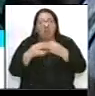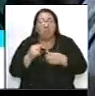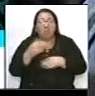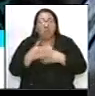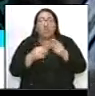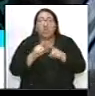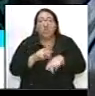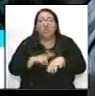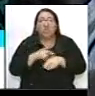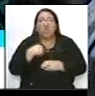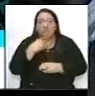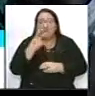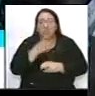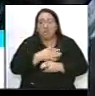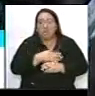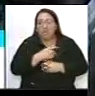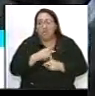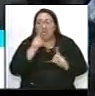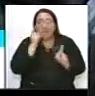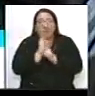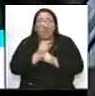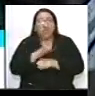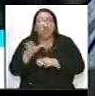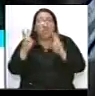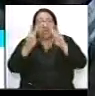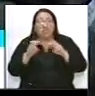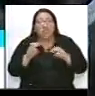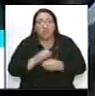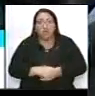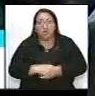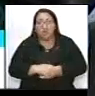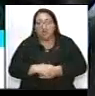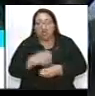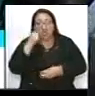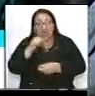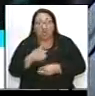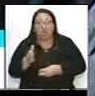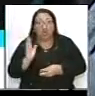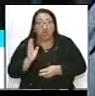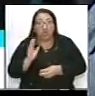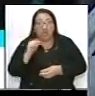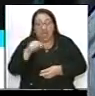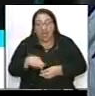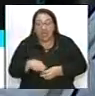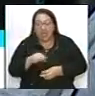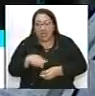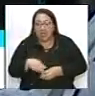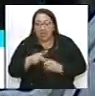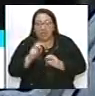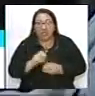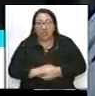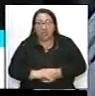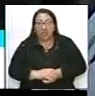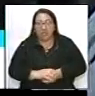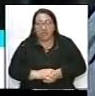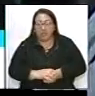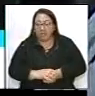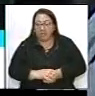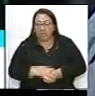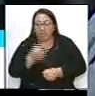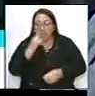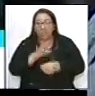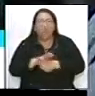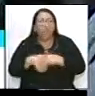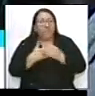saltamos preliminar y de frente nos fuimos a investigación, se recordará. Y aquí, en este caso, hemos cumplido